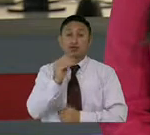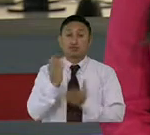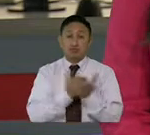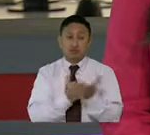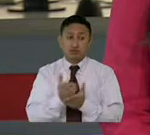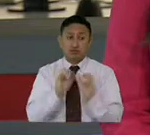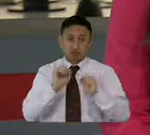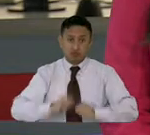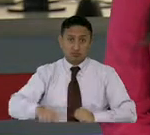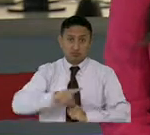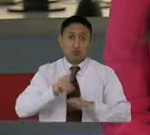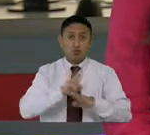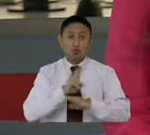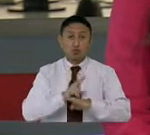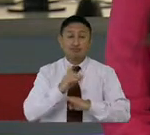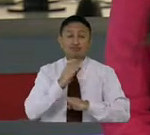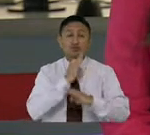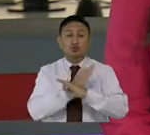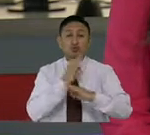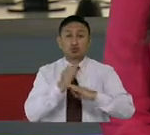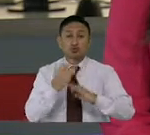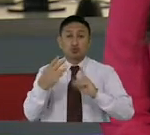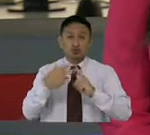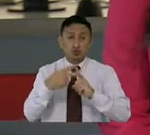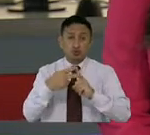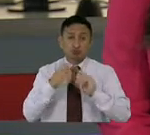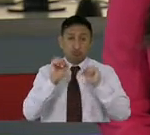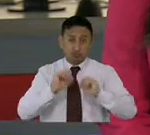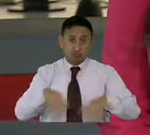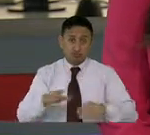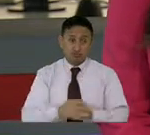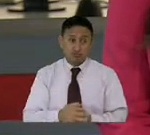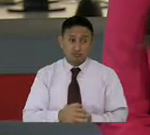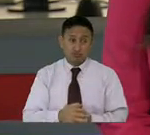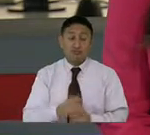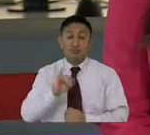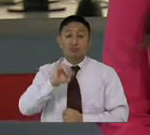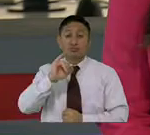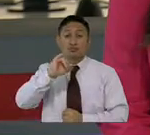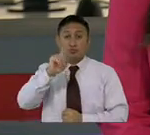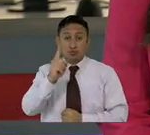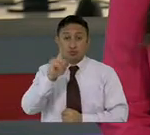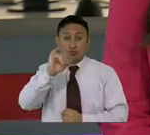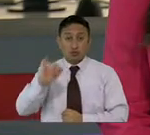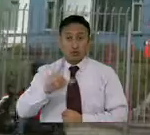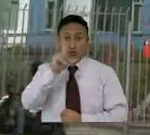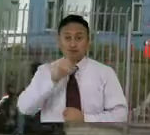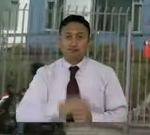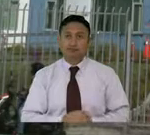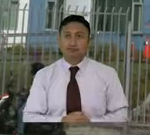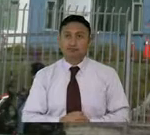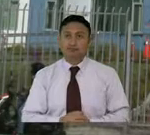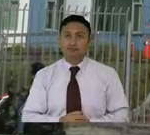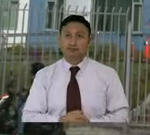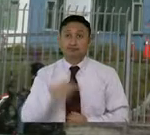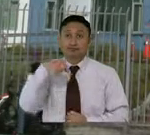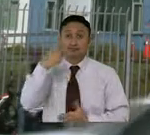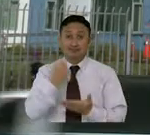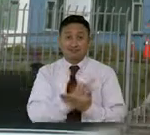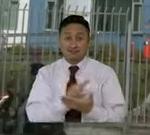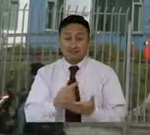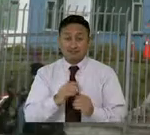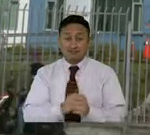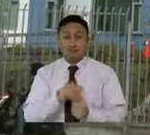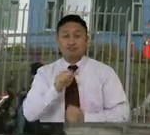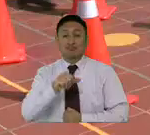habilitados para los usuarios y los turnos vía internet estarán disponibles desde este 1 de julio. Desde esta semana, la Agencia Nacional